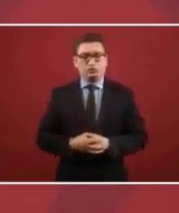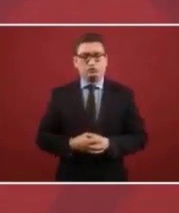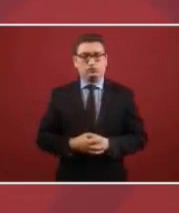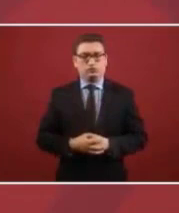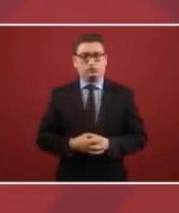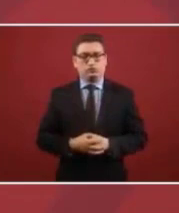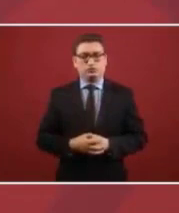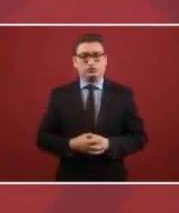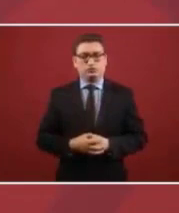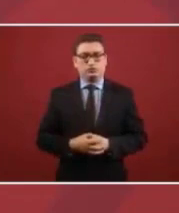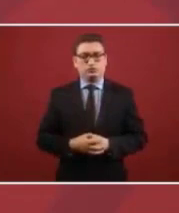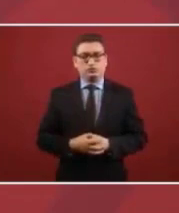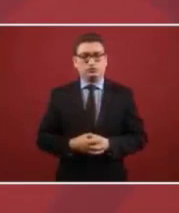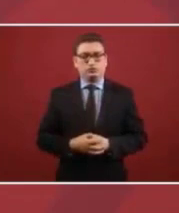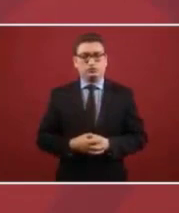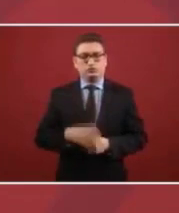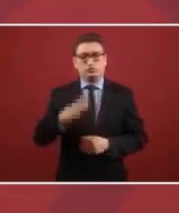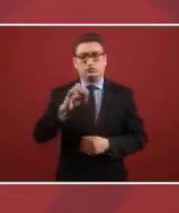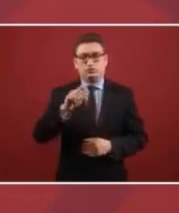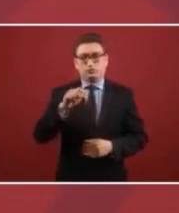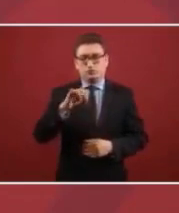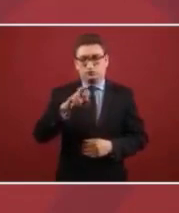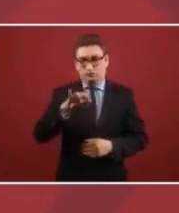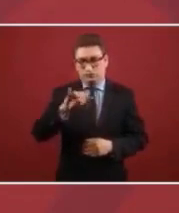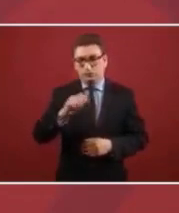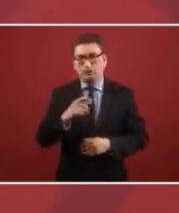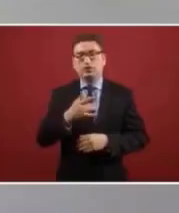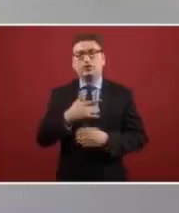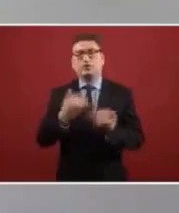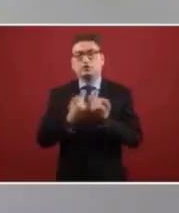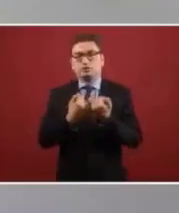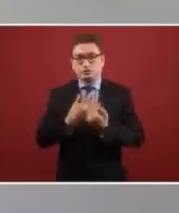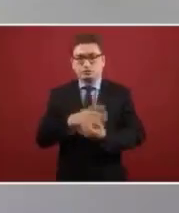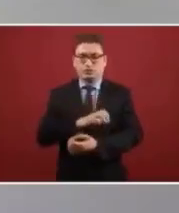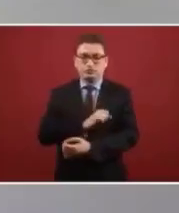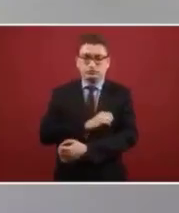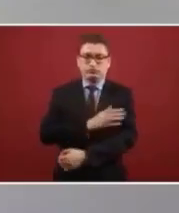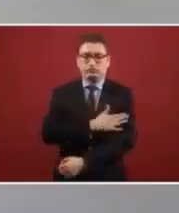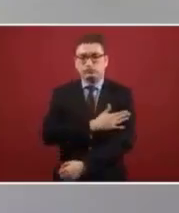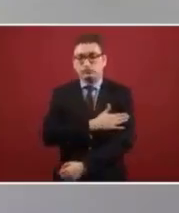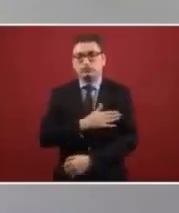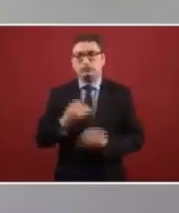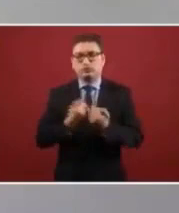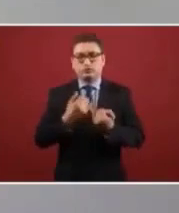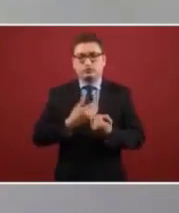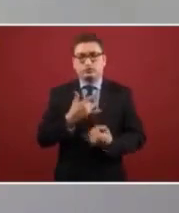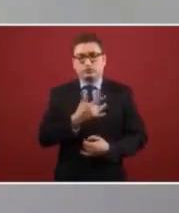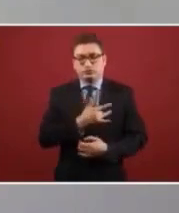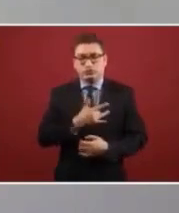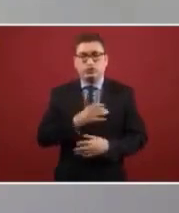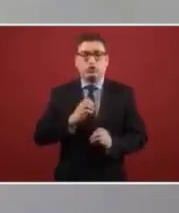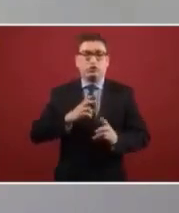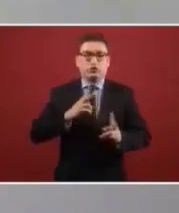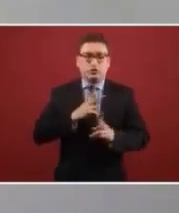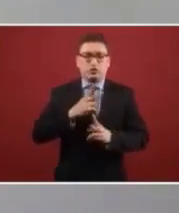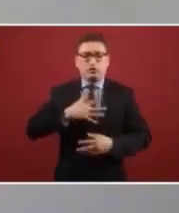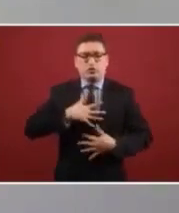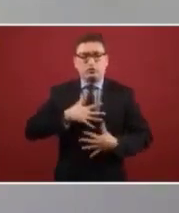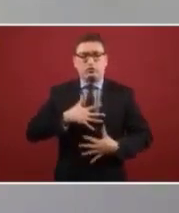coronaria hipertensión arterial enfermedades cardio respiratorias